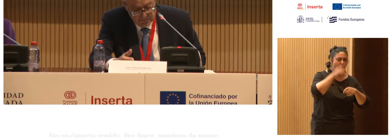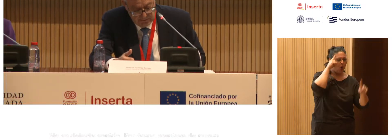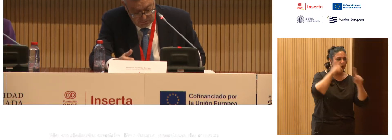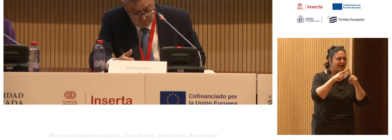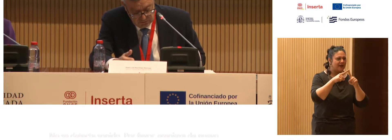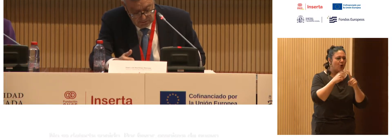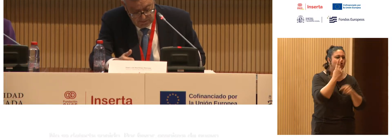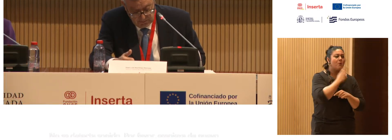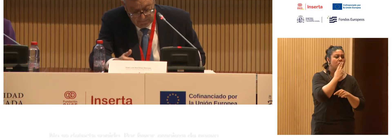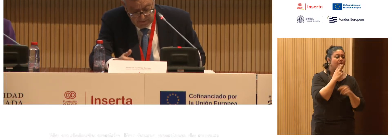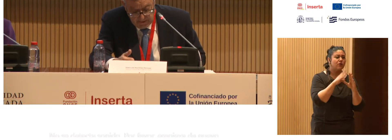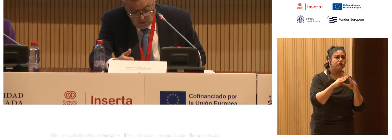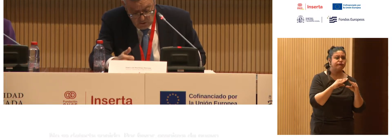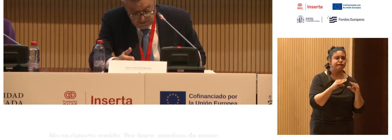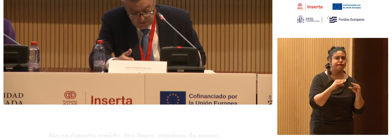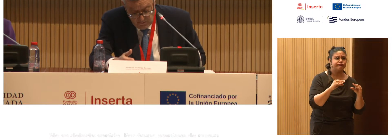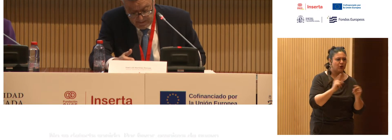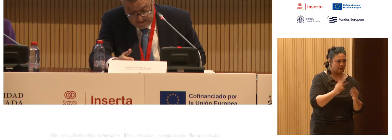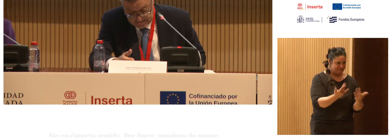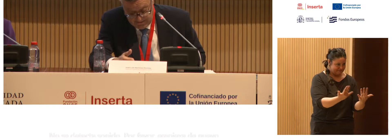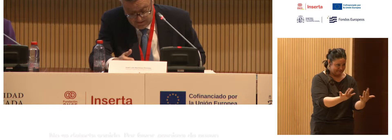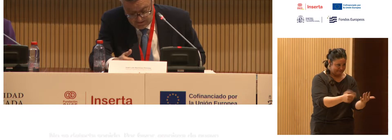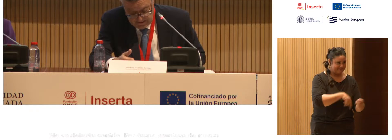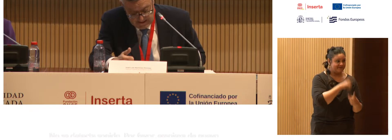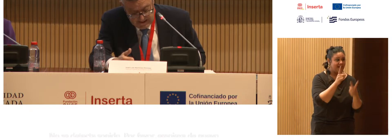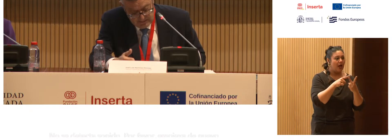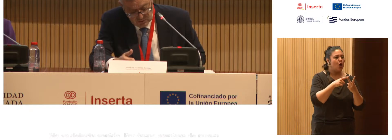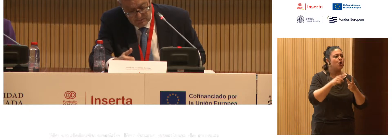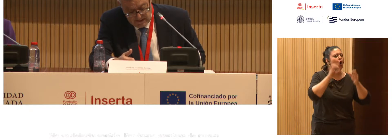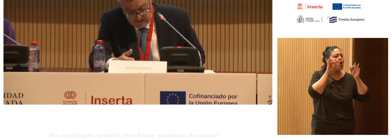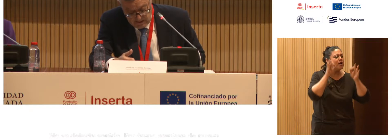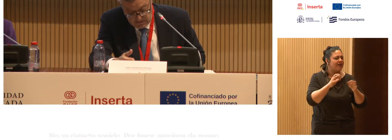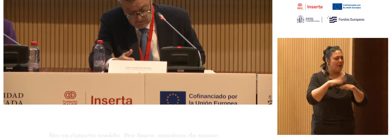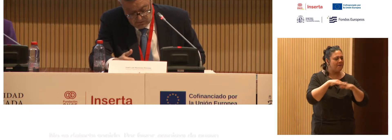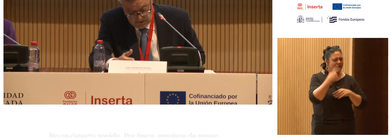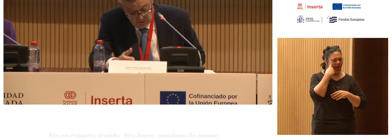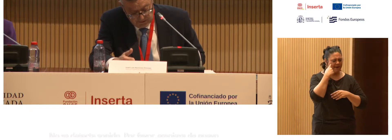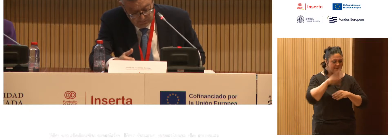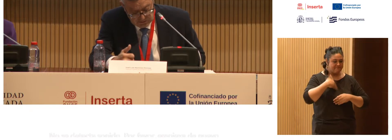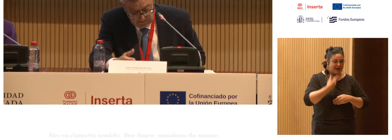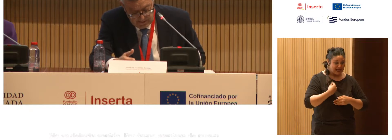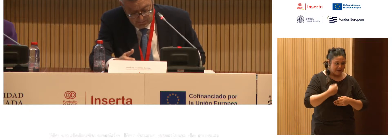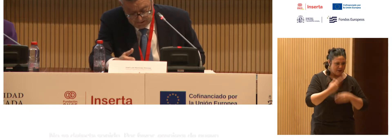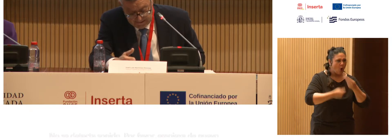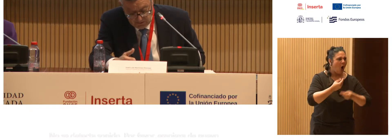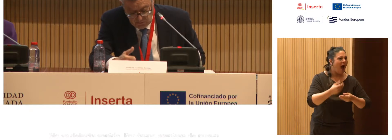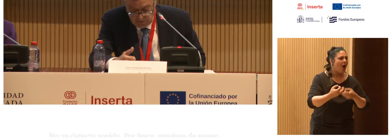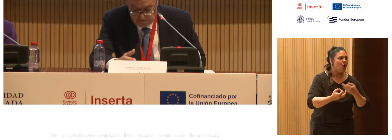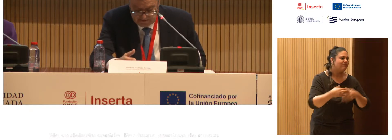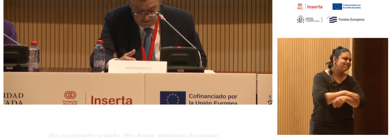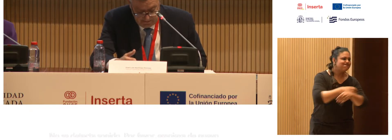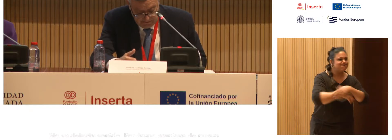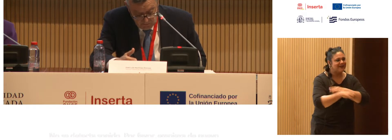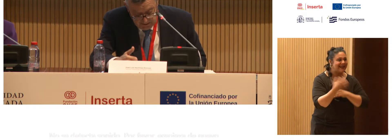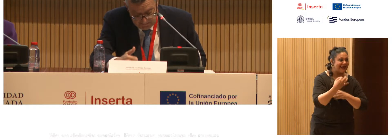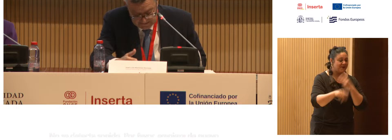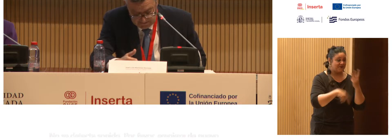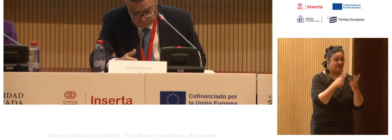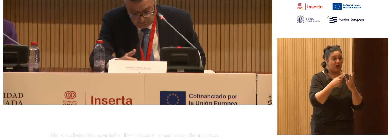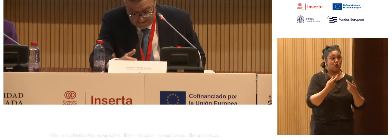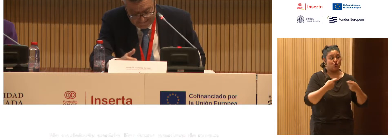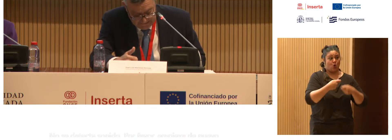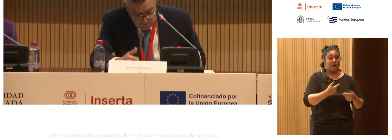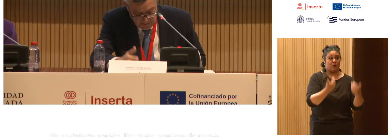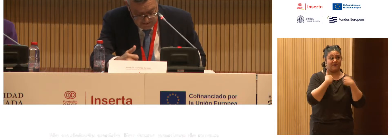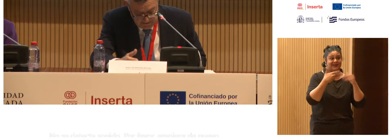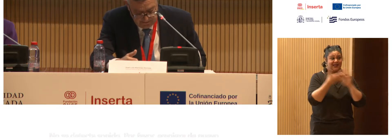los compromisos, concreción. Concreción para saber qué haremos mañana mismo y corresponsabilidad porque ninguna universidad, ninguna